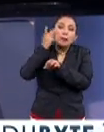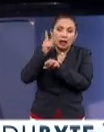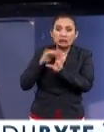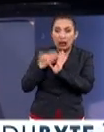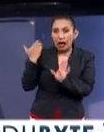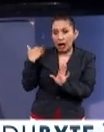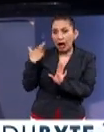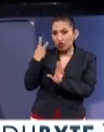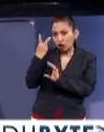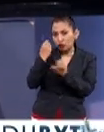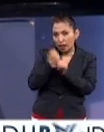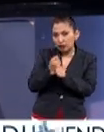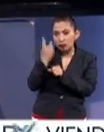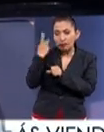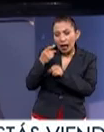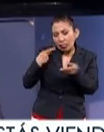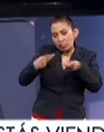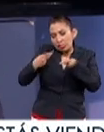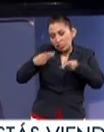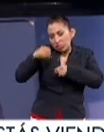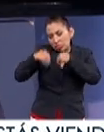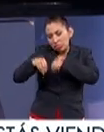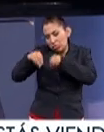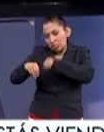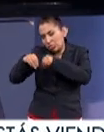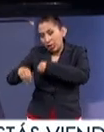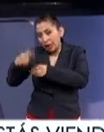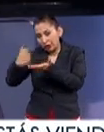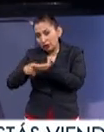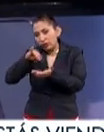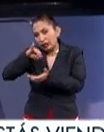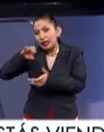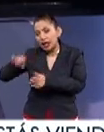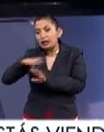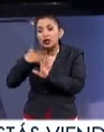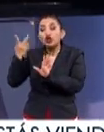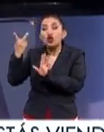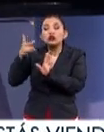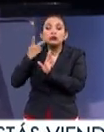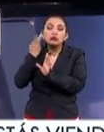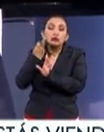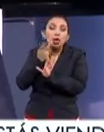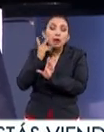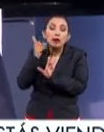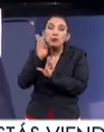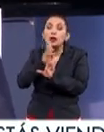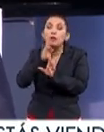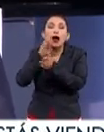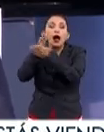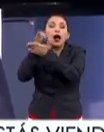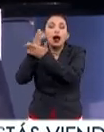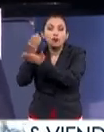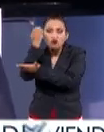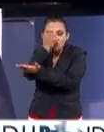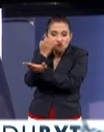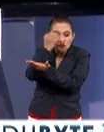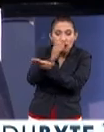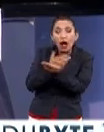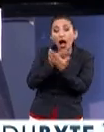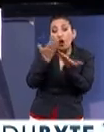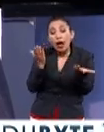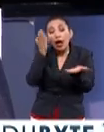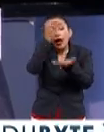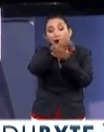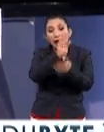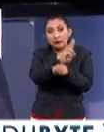Tuvimos un par de años para desarrollarlo en el instituto y hemos corrido un par de pilotos también ahí. Y ahora estamos visitando